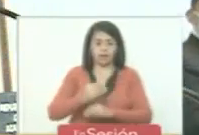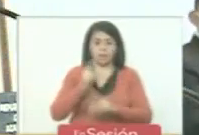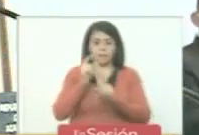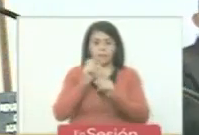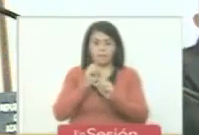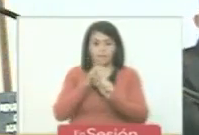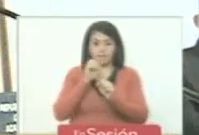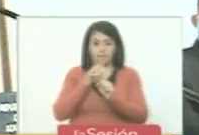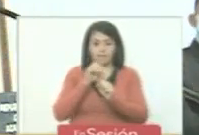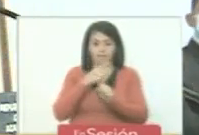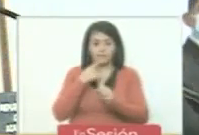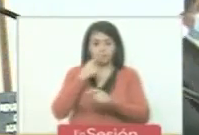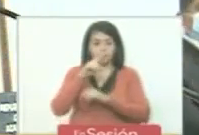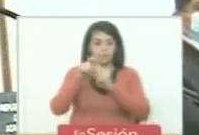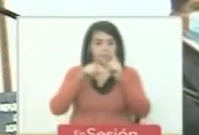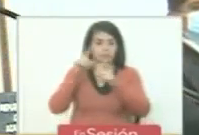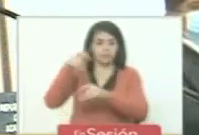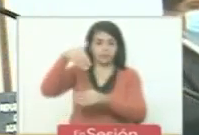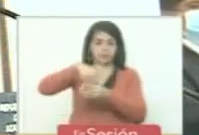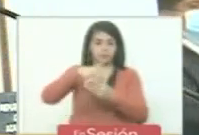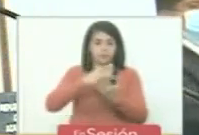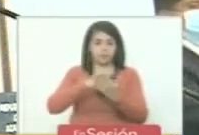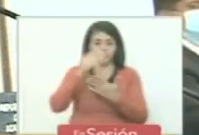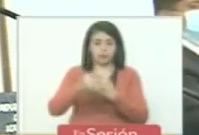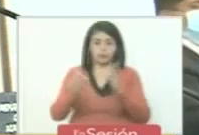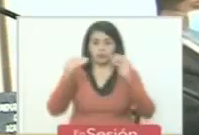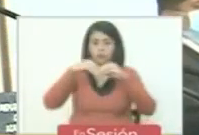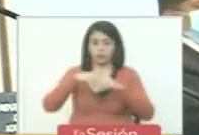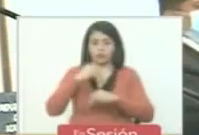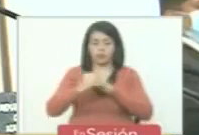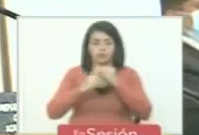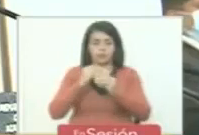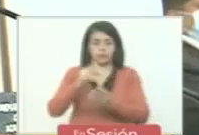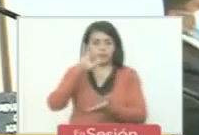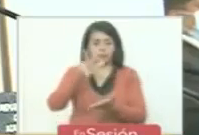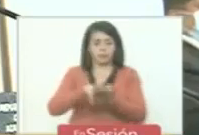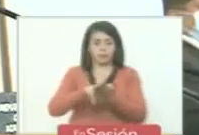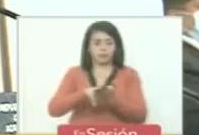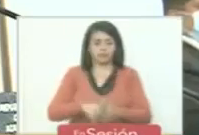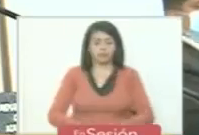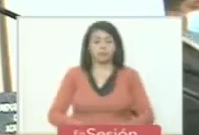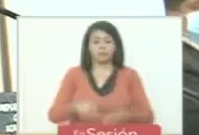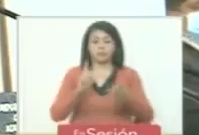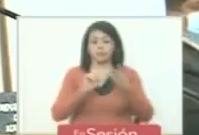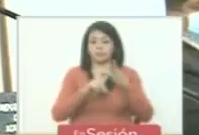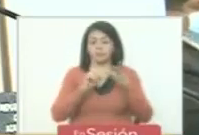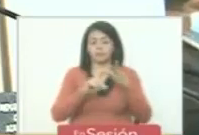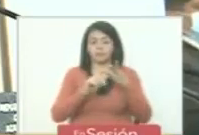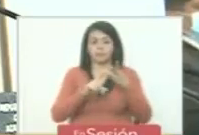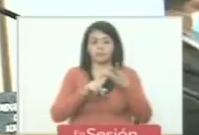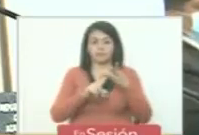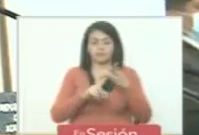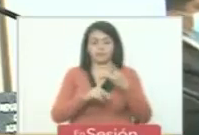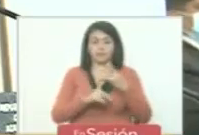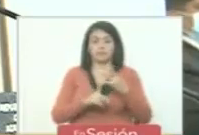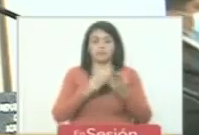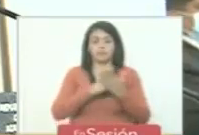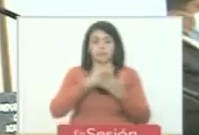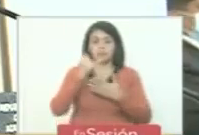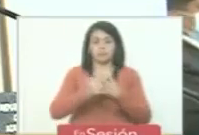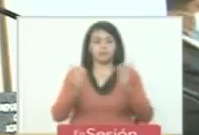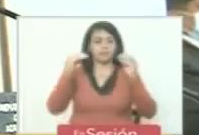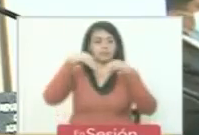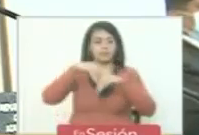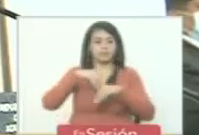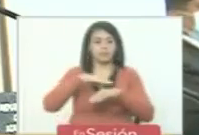de palabra y sometió a votación el proyecto de acuerdo, resultando aprobado. Tercer punto del orden del día, proyecto de